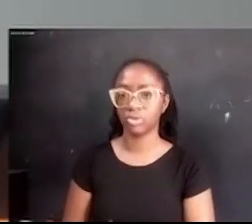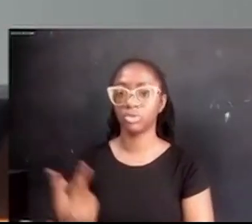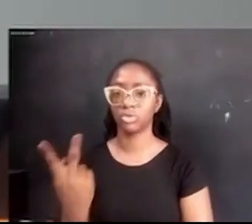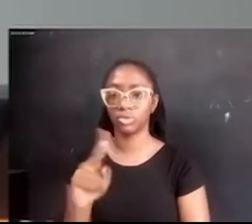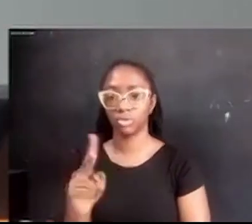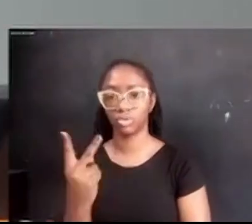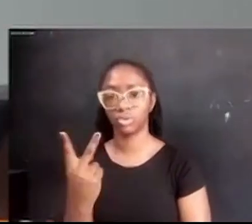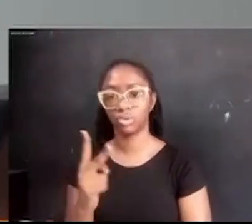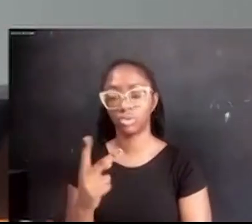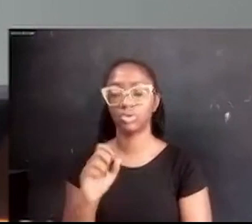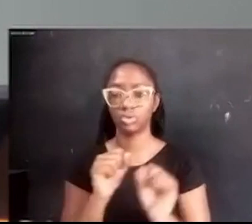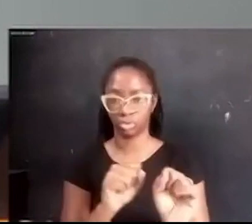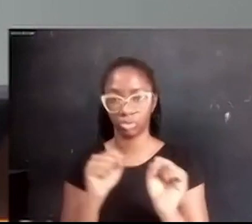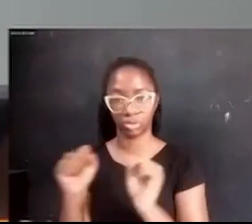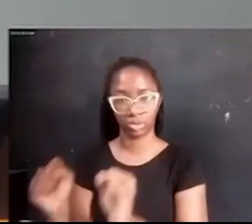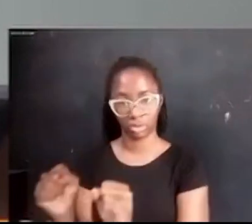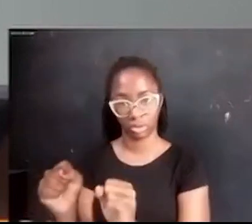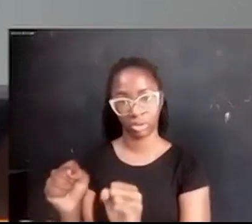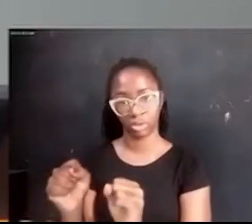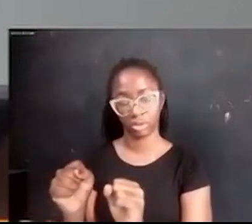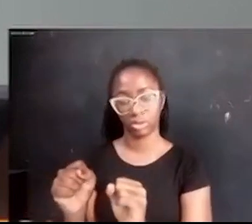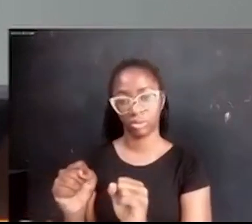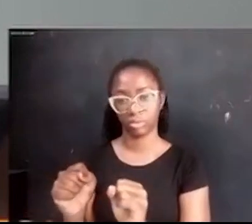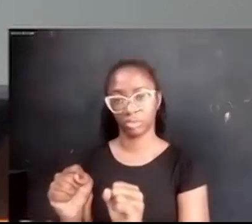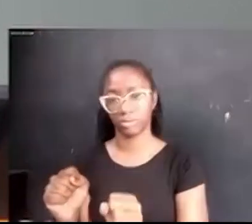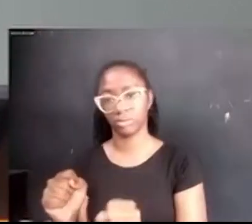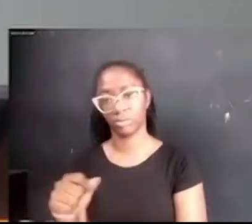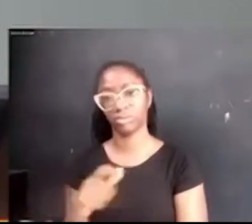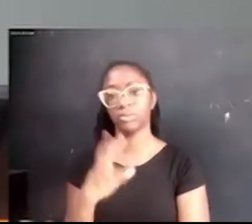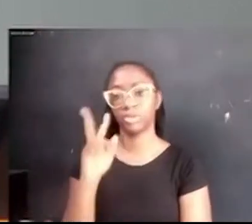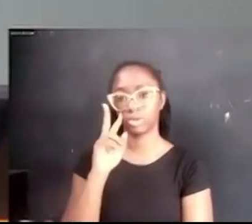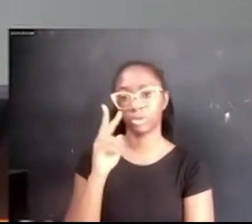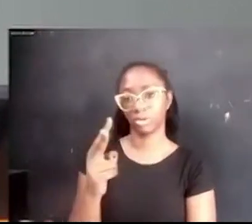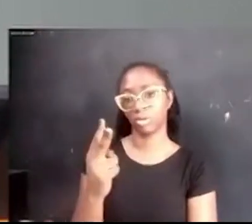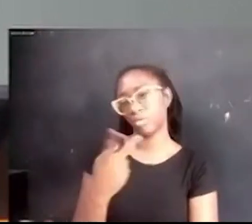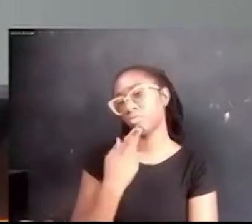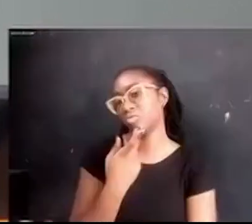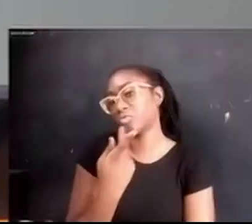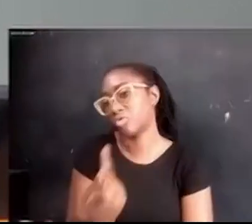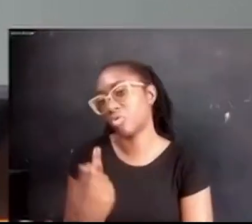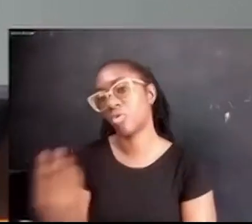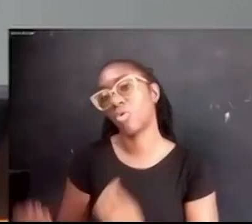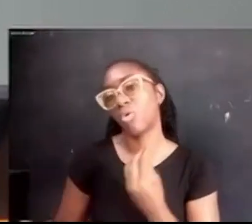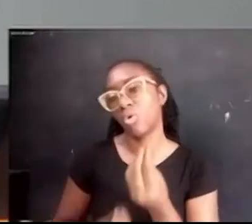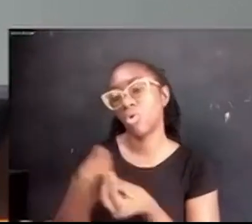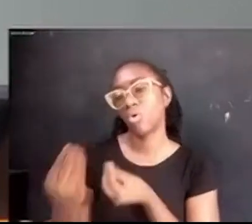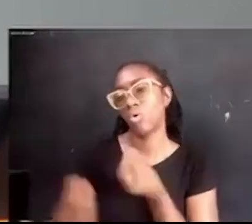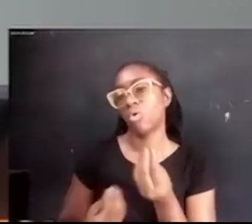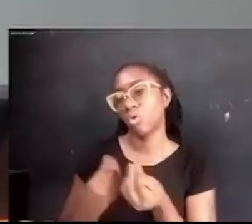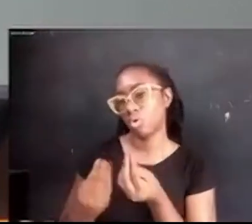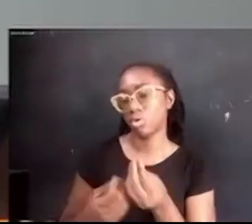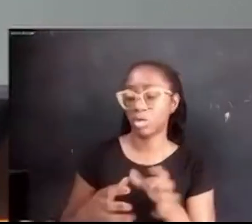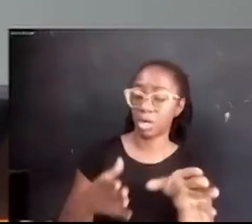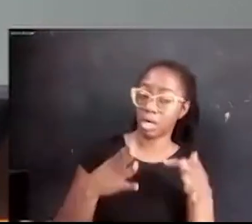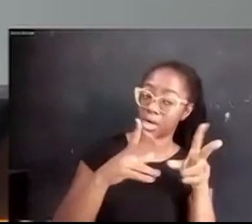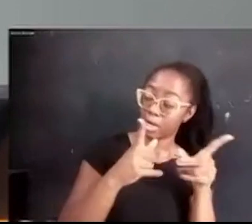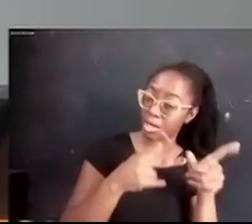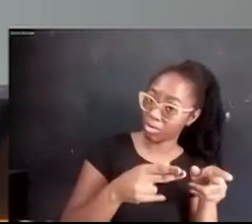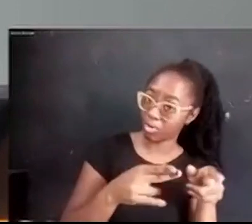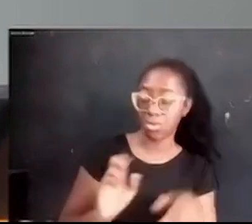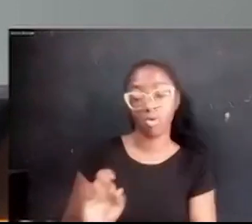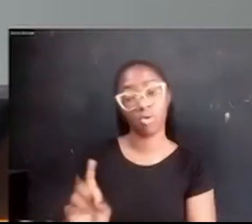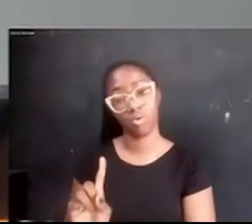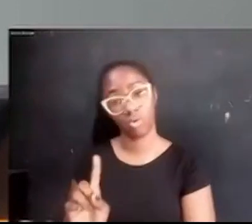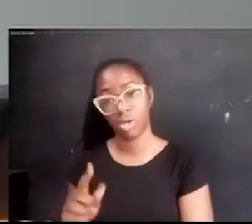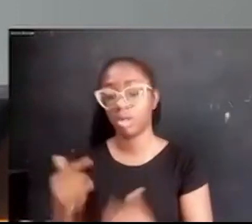poder creando constituciones, aparece como el pouvoir constituant, y delega el ejercicio